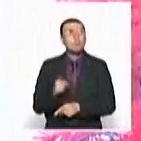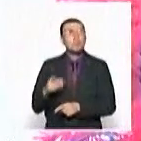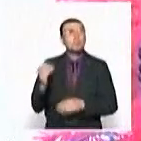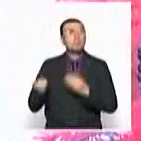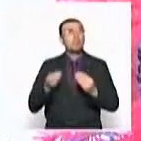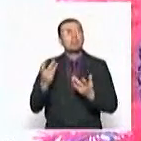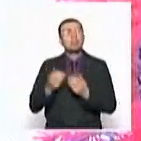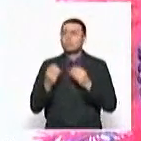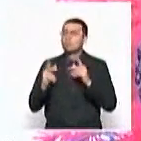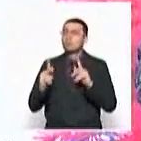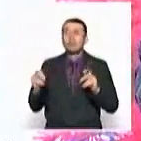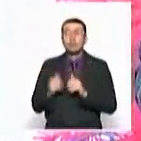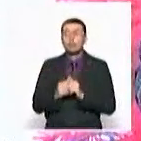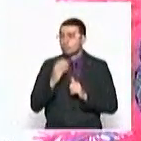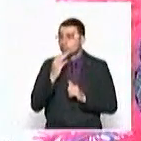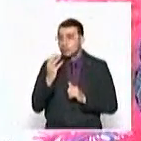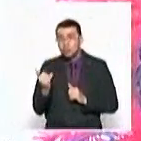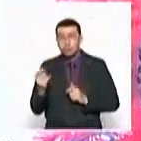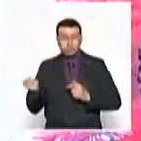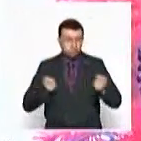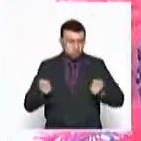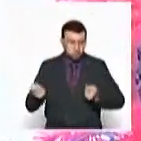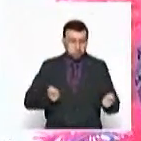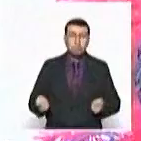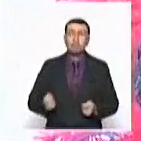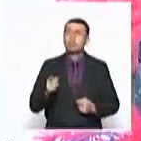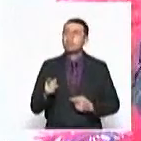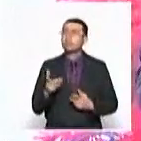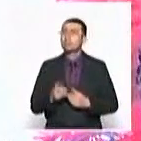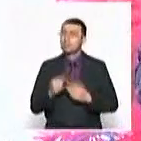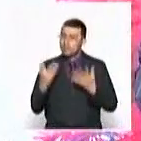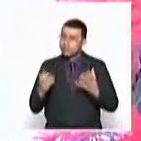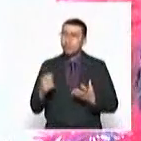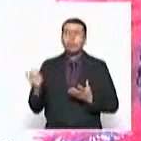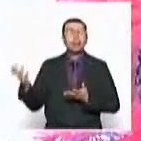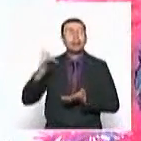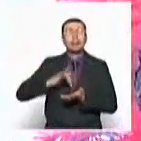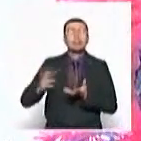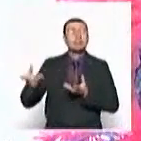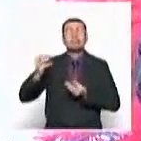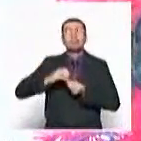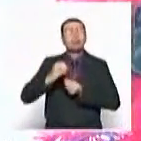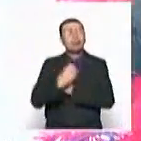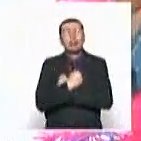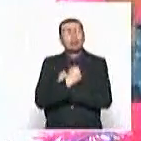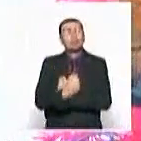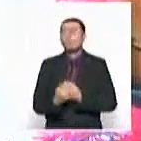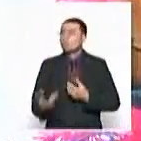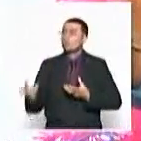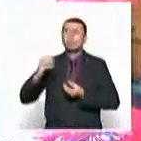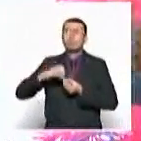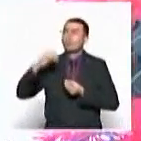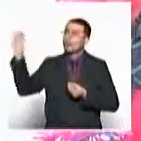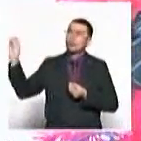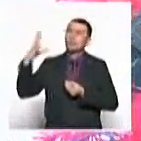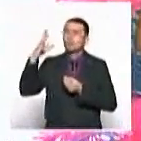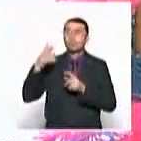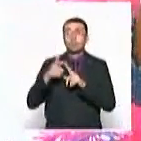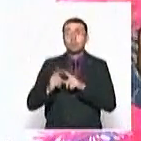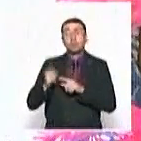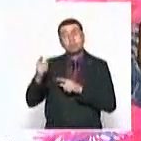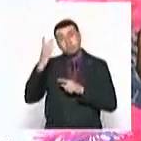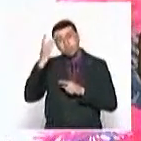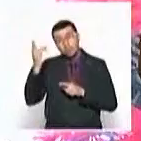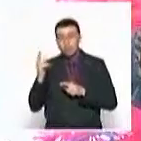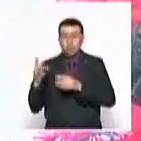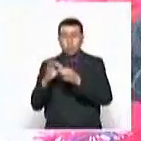diferentes rituales o elementos para atraer prosperidad, para atraer amor, para atraer salud, porque se unen a ese